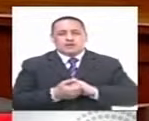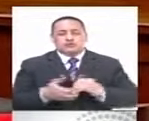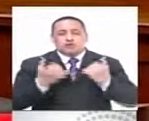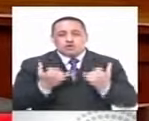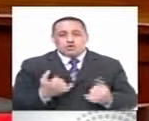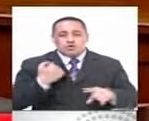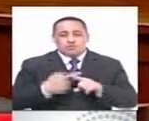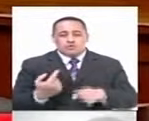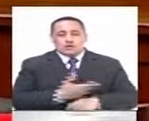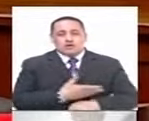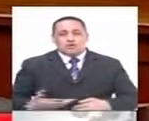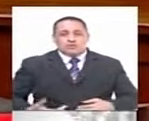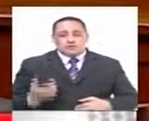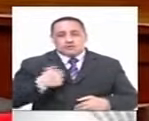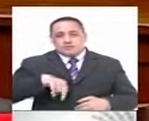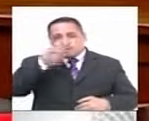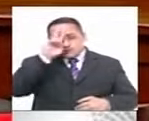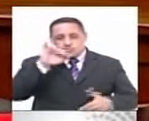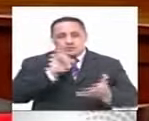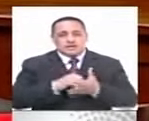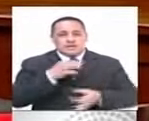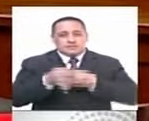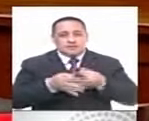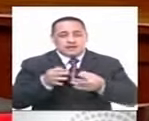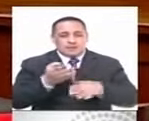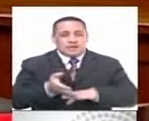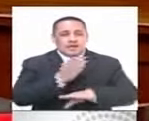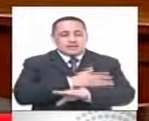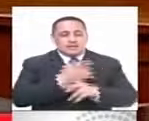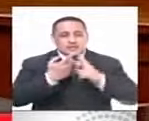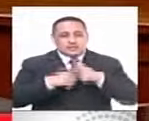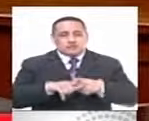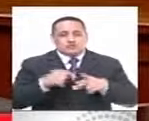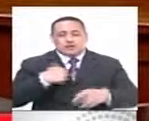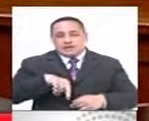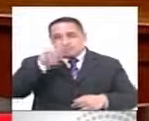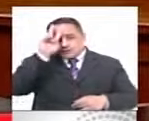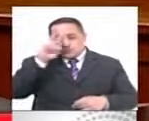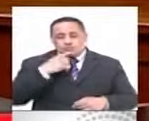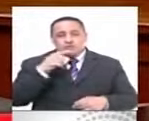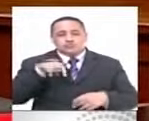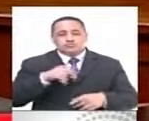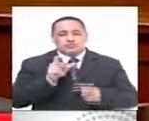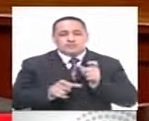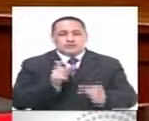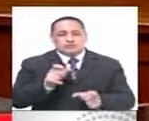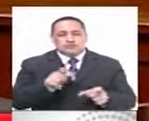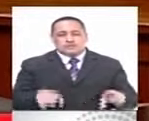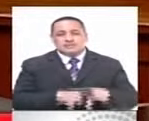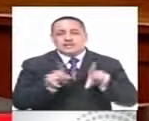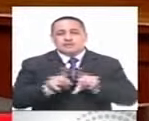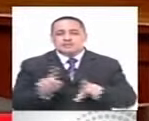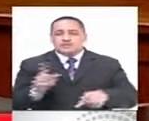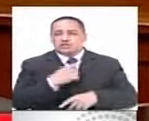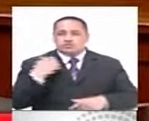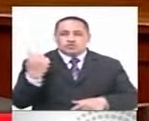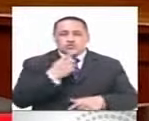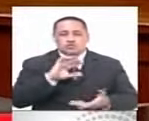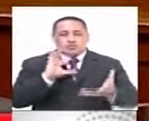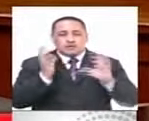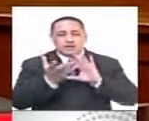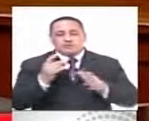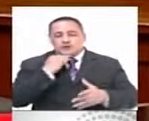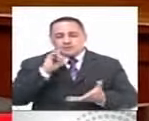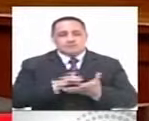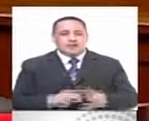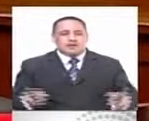la gobernabilidad que mencionaba al inicio, el Perú, su gente y los cambios que demandan lo